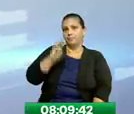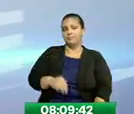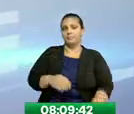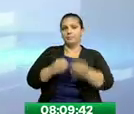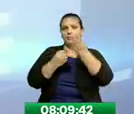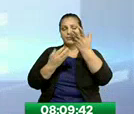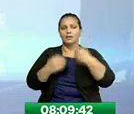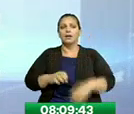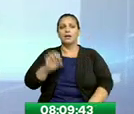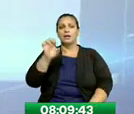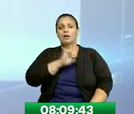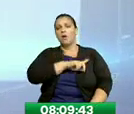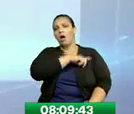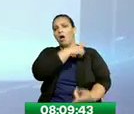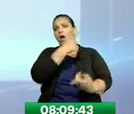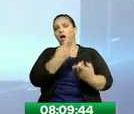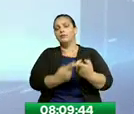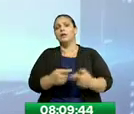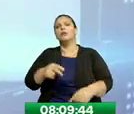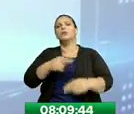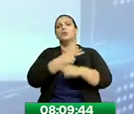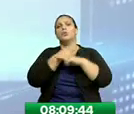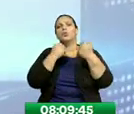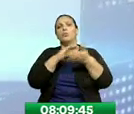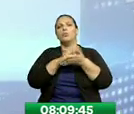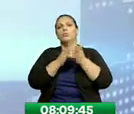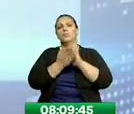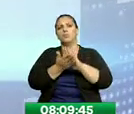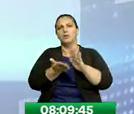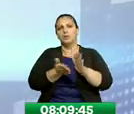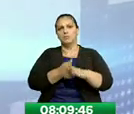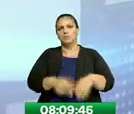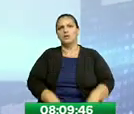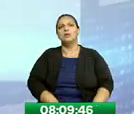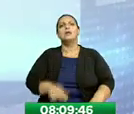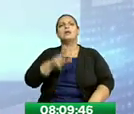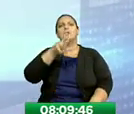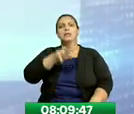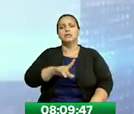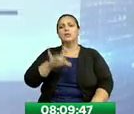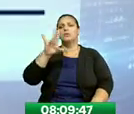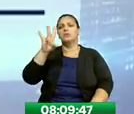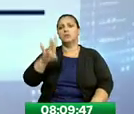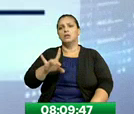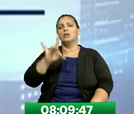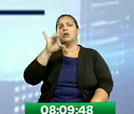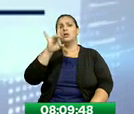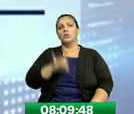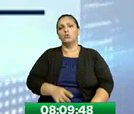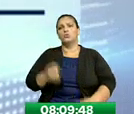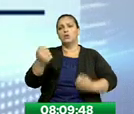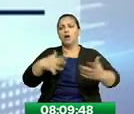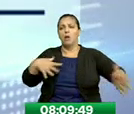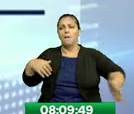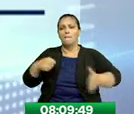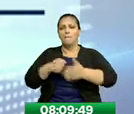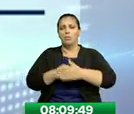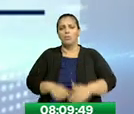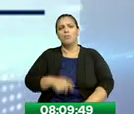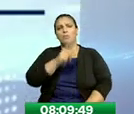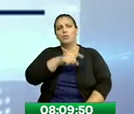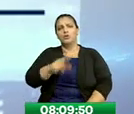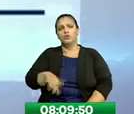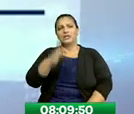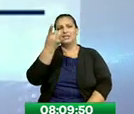noviembre del 2019 se han registrado 378 siniestros de tránsito con 18 fallecidos a lo largo de la